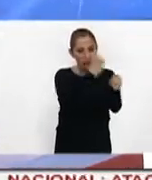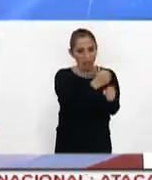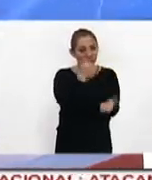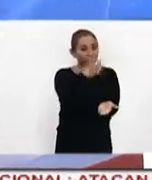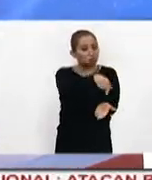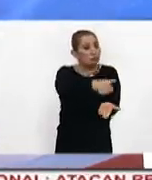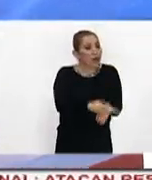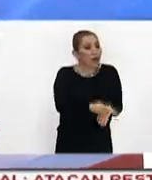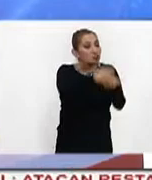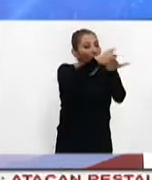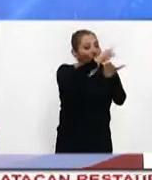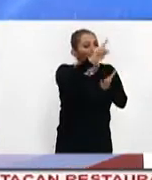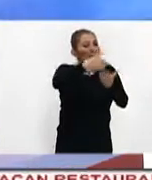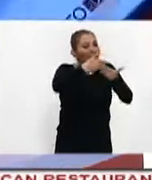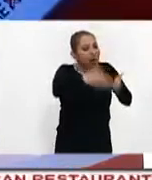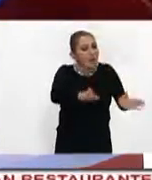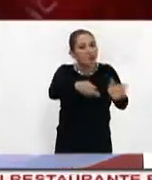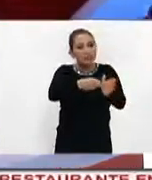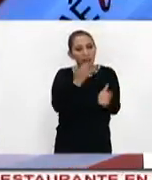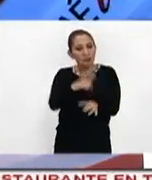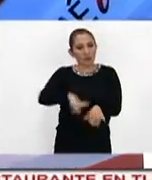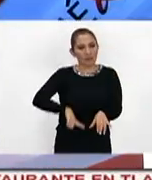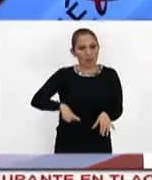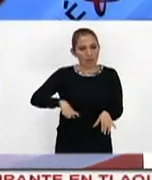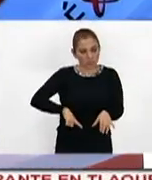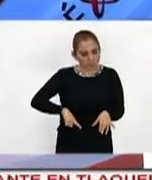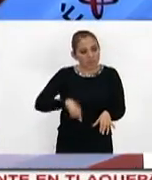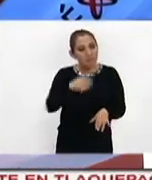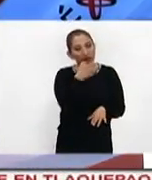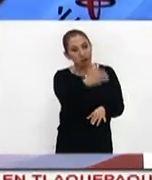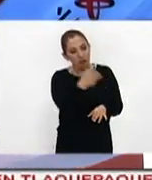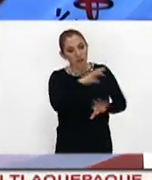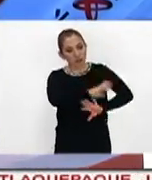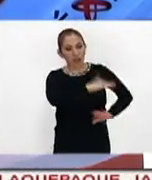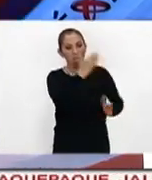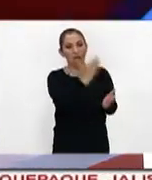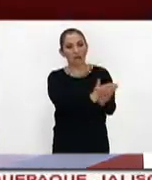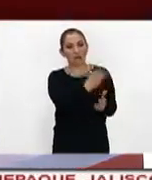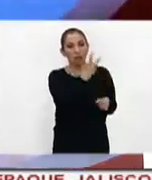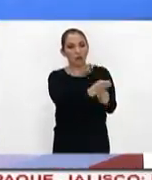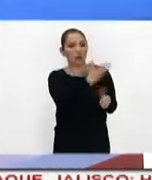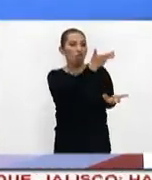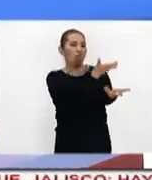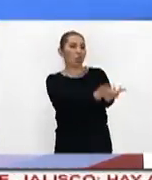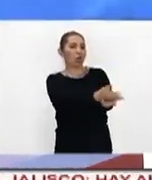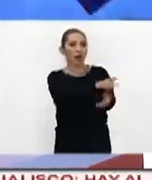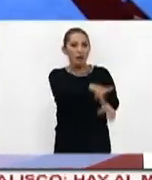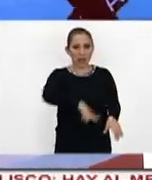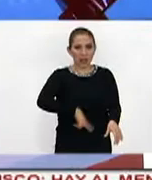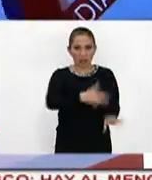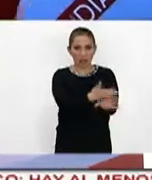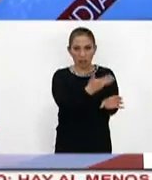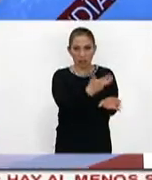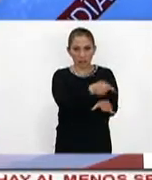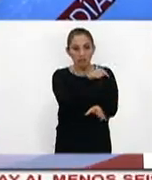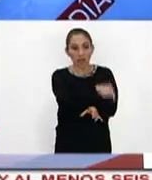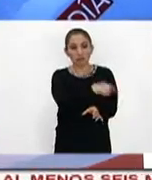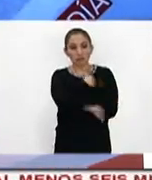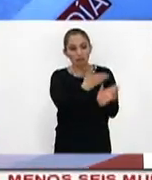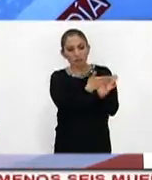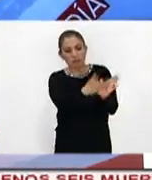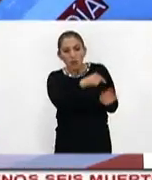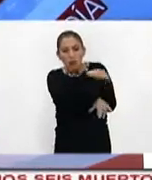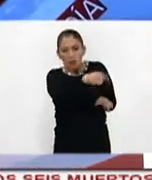que permitirá la reapertura de la administración. Con ello se puso fin al segundo cierre parcial de gobierno, el que solo duró